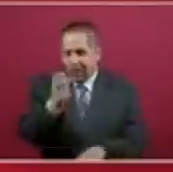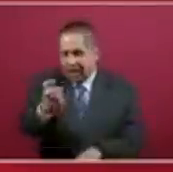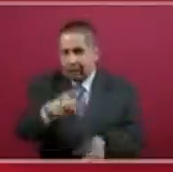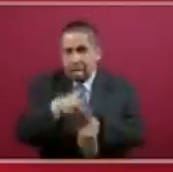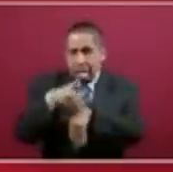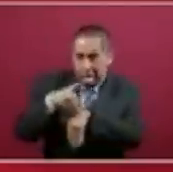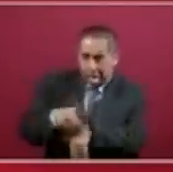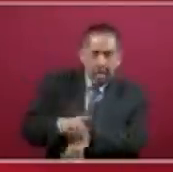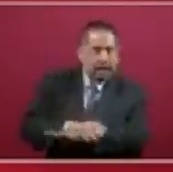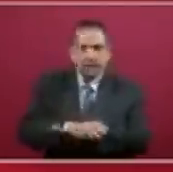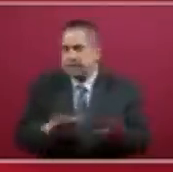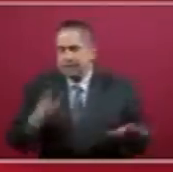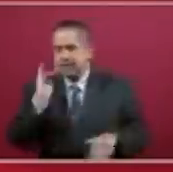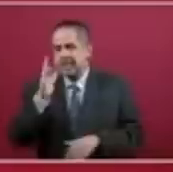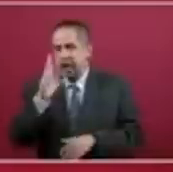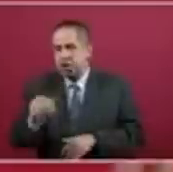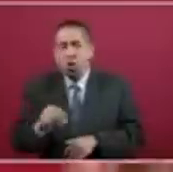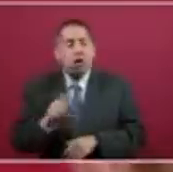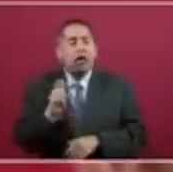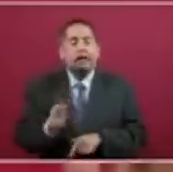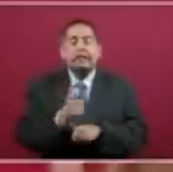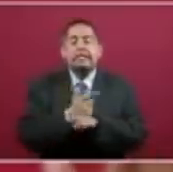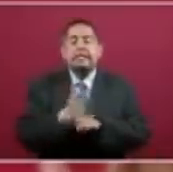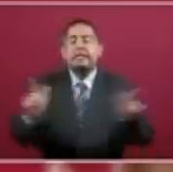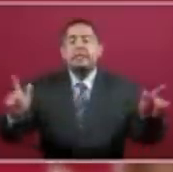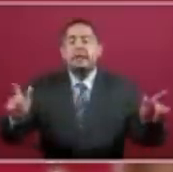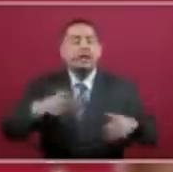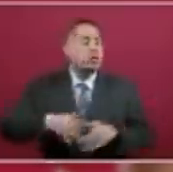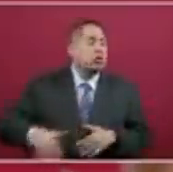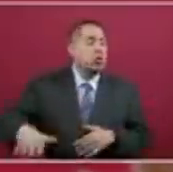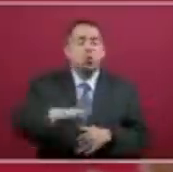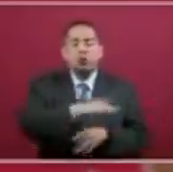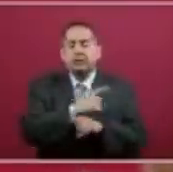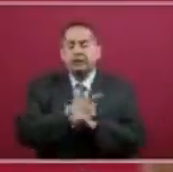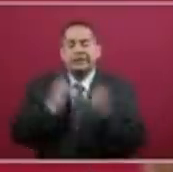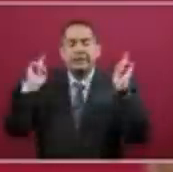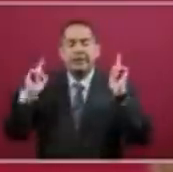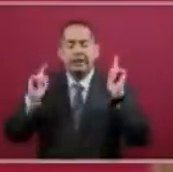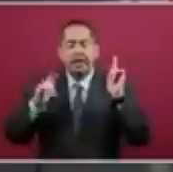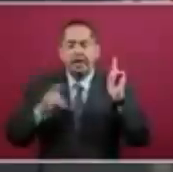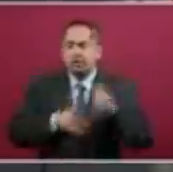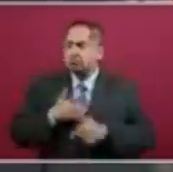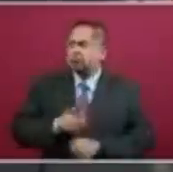vasallaje, ya somos libres. Entonces, eso